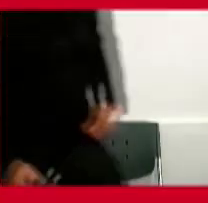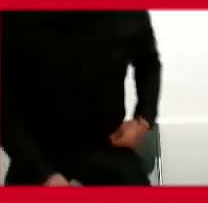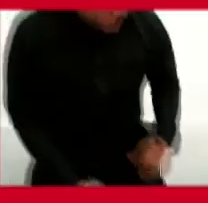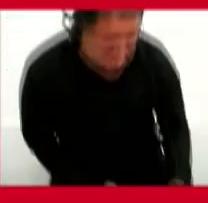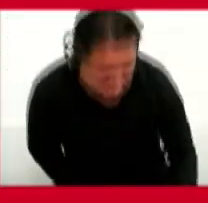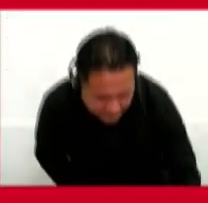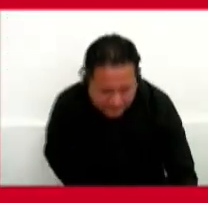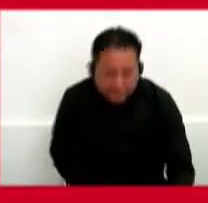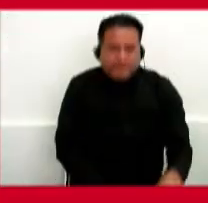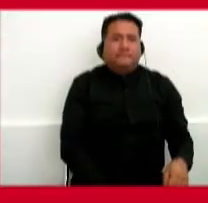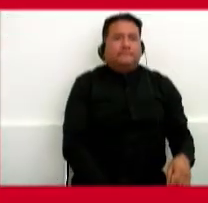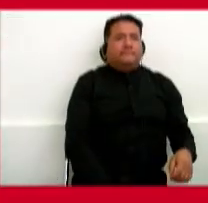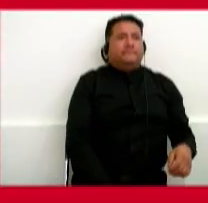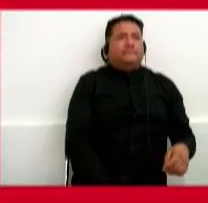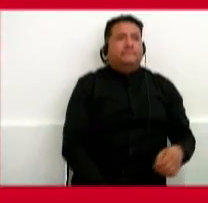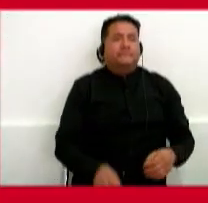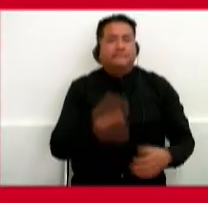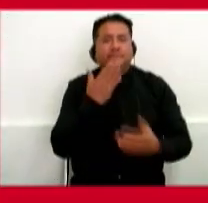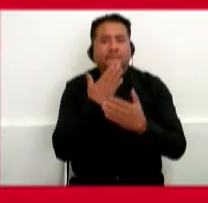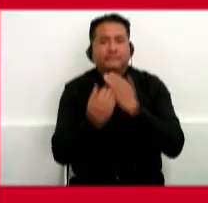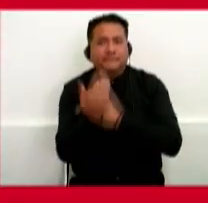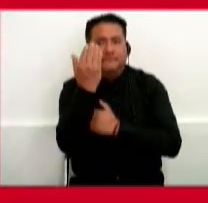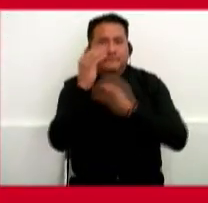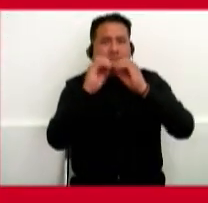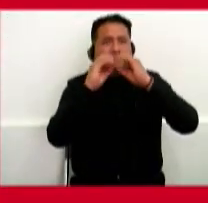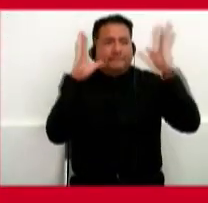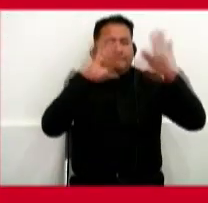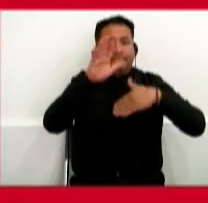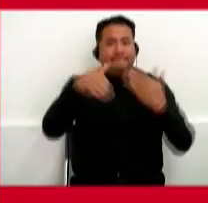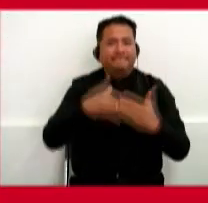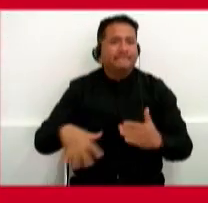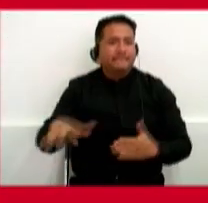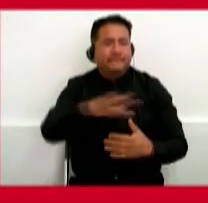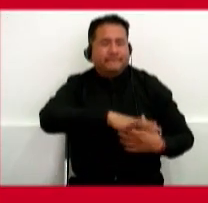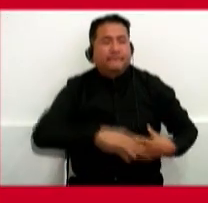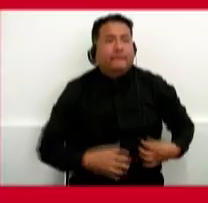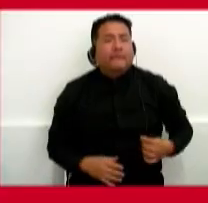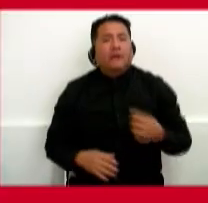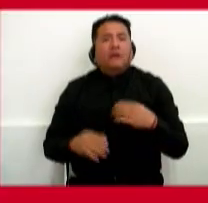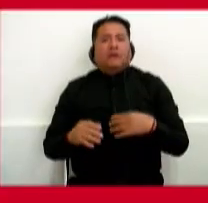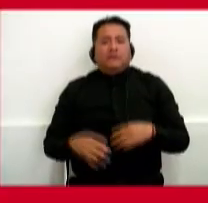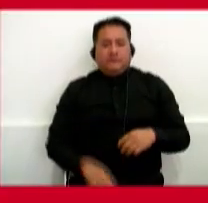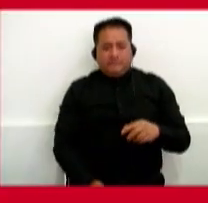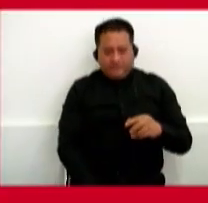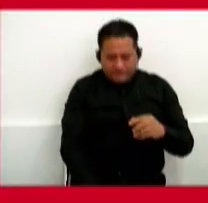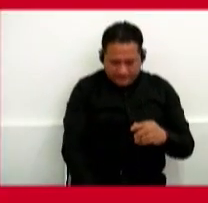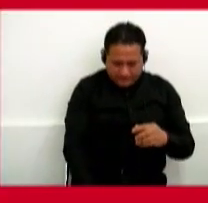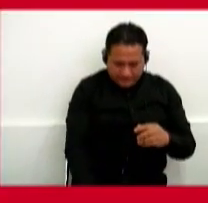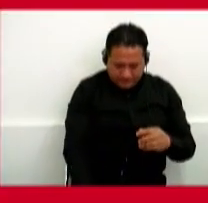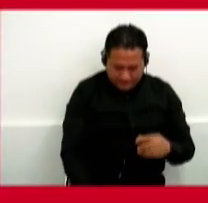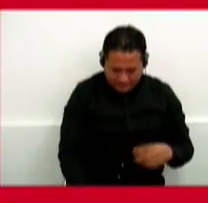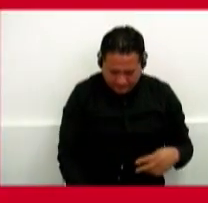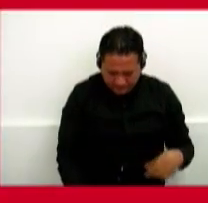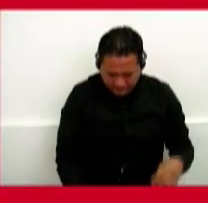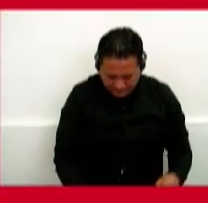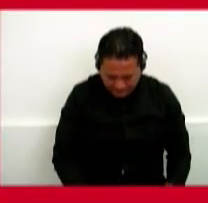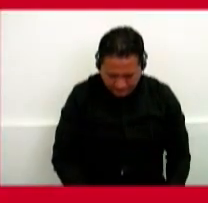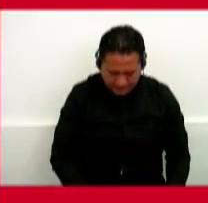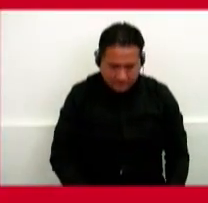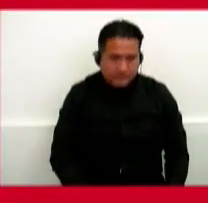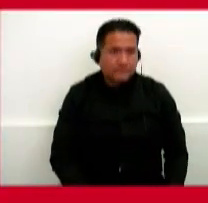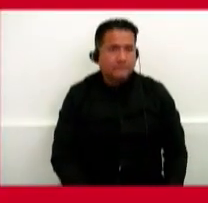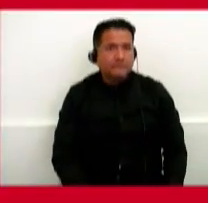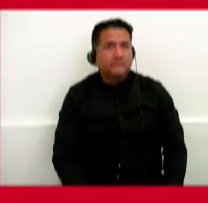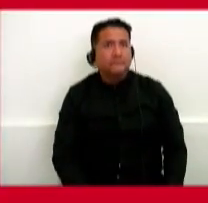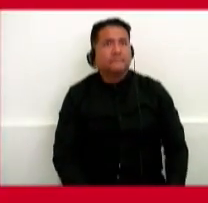Buenos días con todos. Yo creo que después de las presentaciones previas ha sido evidente de que el mundo de la minería actualmente, y